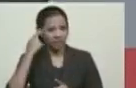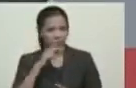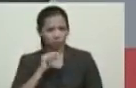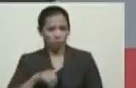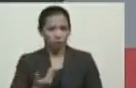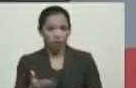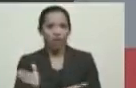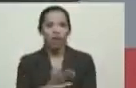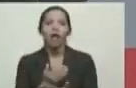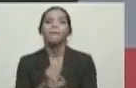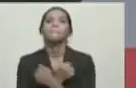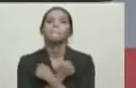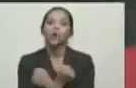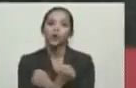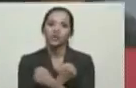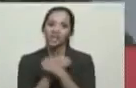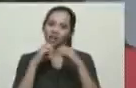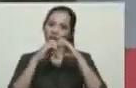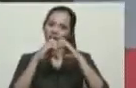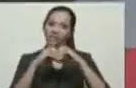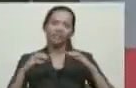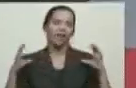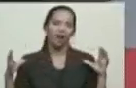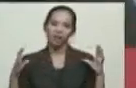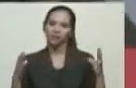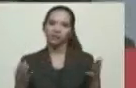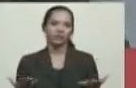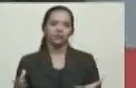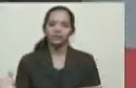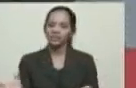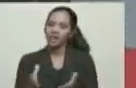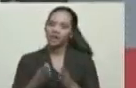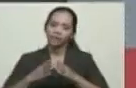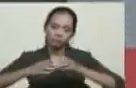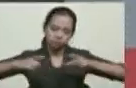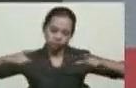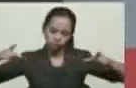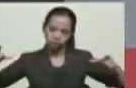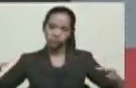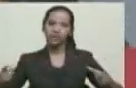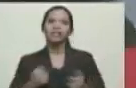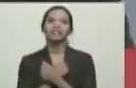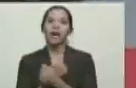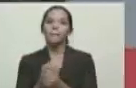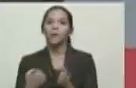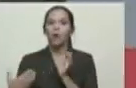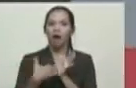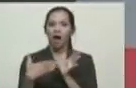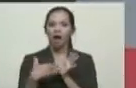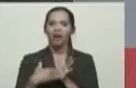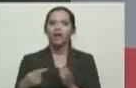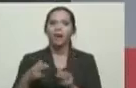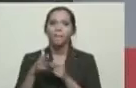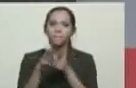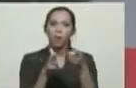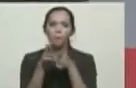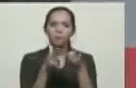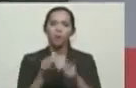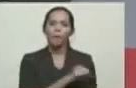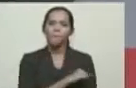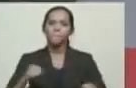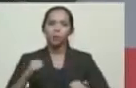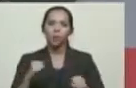derrotar? El amor. Y el corazón de nosotros es tan grande que se lleva todo el territorio. Y ese amor es antibalas, es antimisiles, es antibomba,